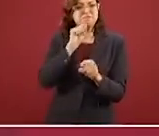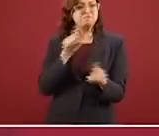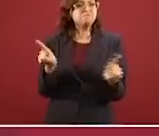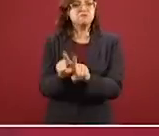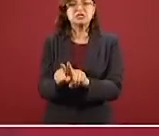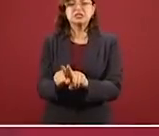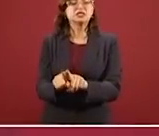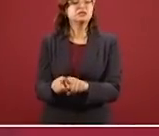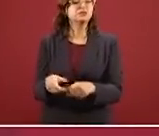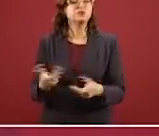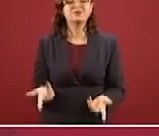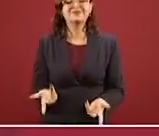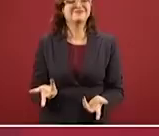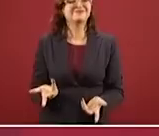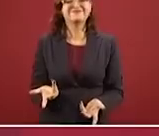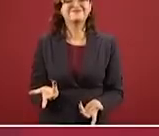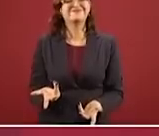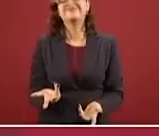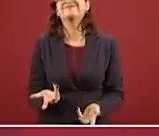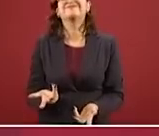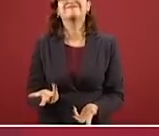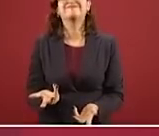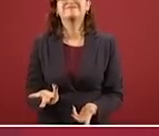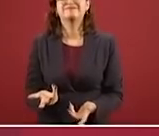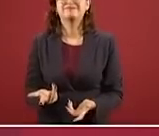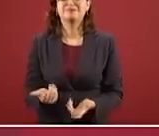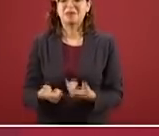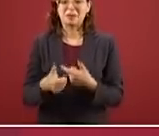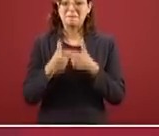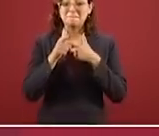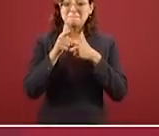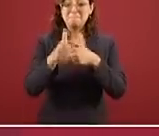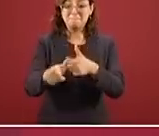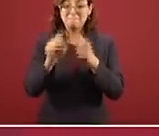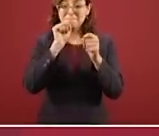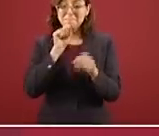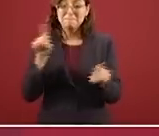Eso no puede seguir